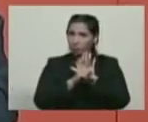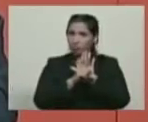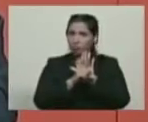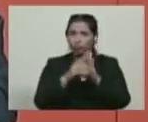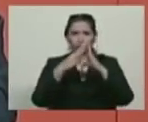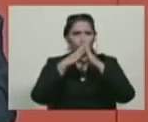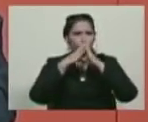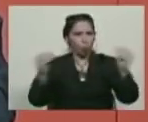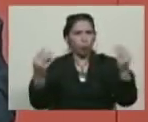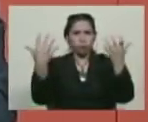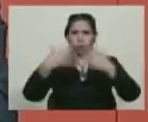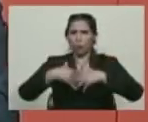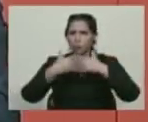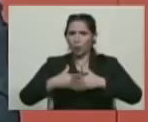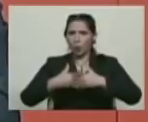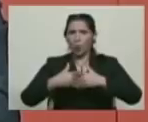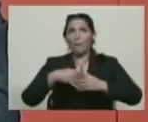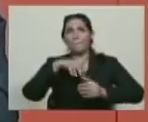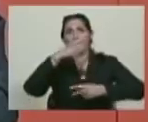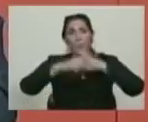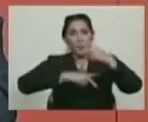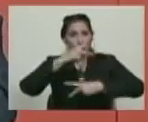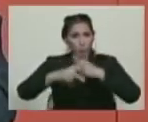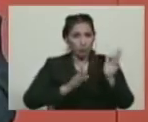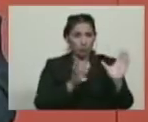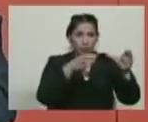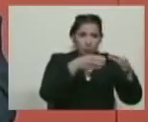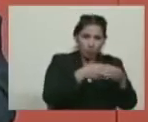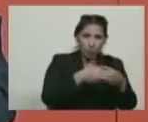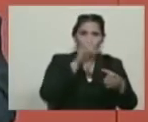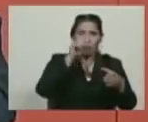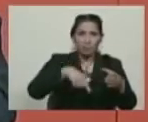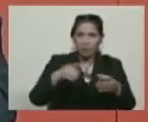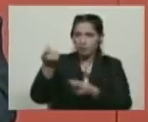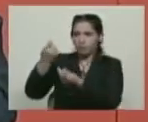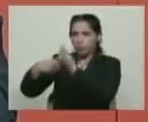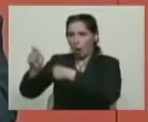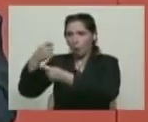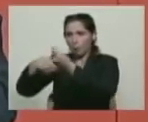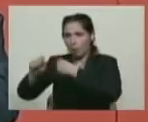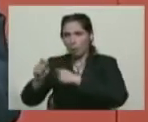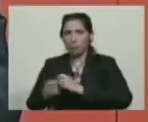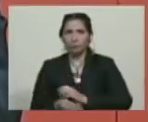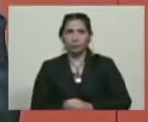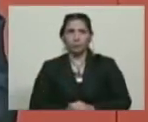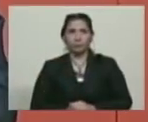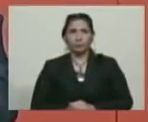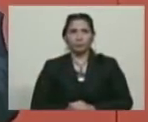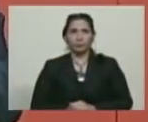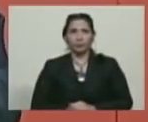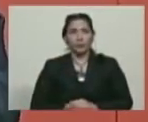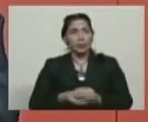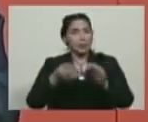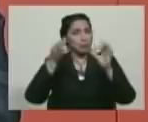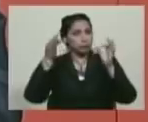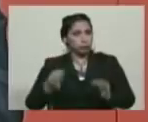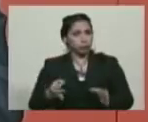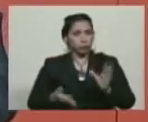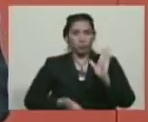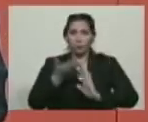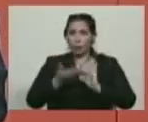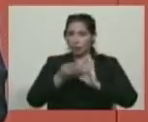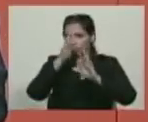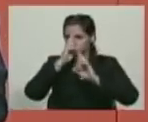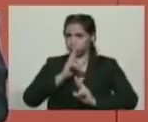tanto el sector productivo como las cadenas de comercialización es clave el respeto